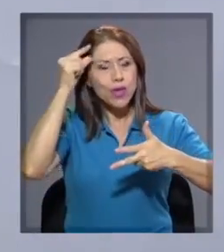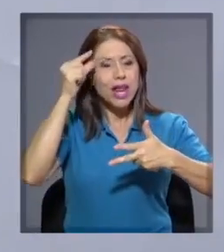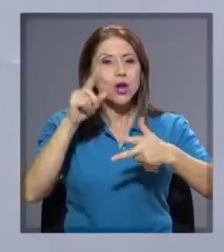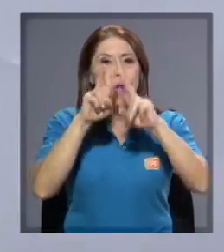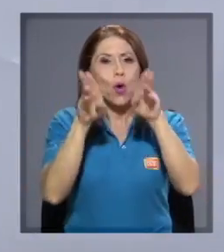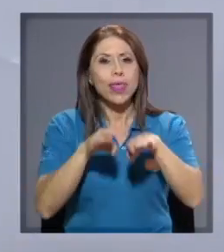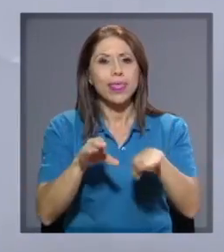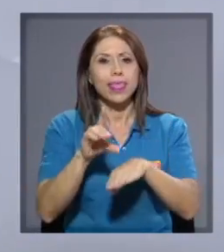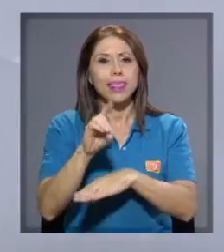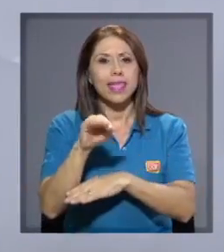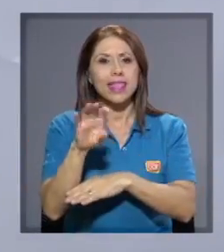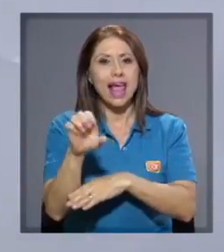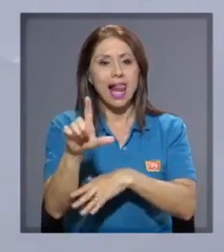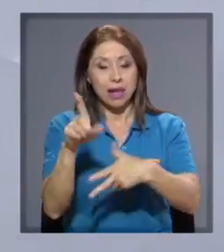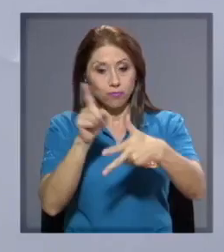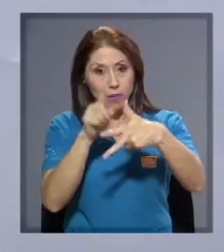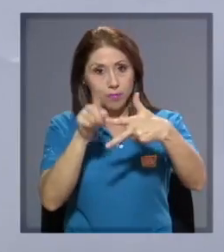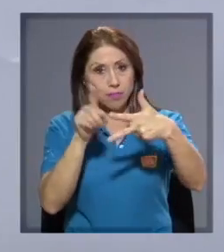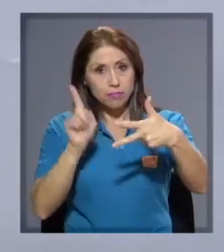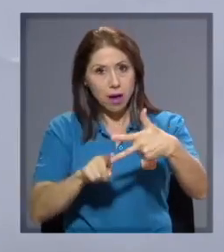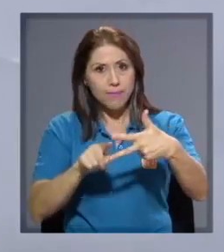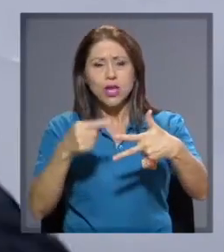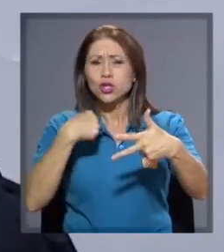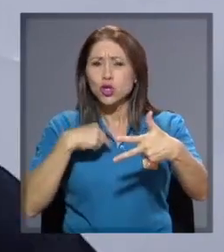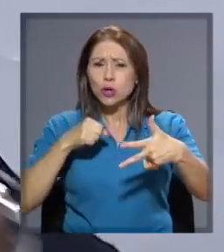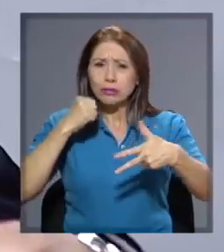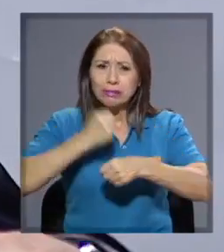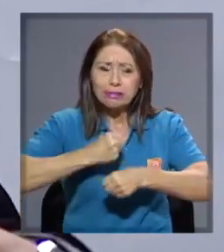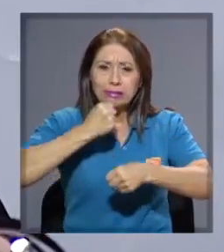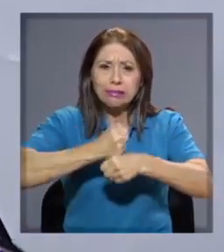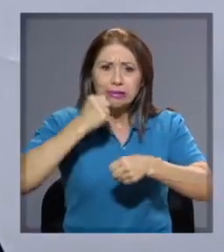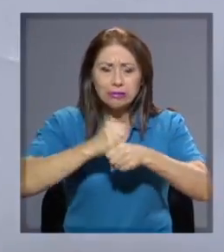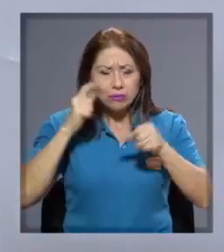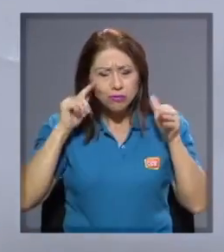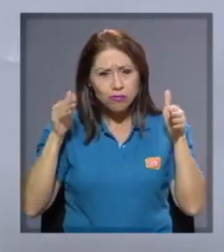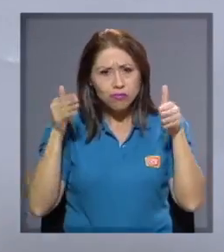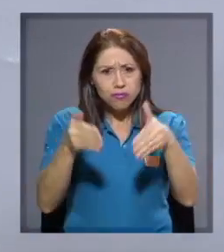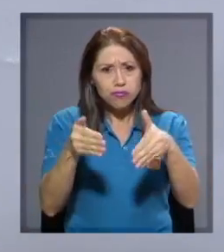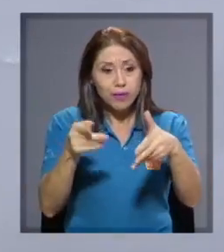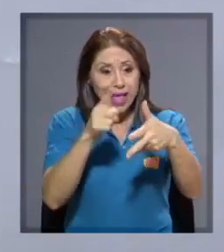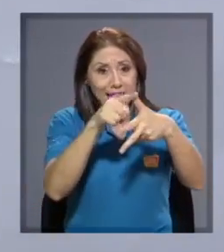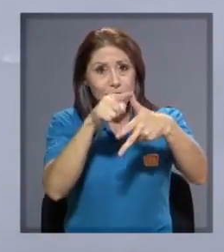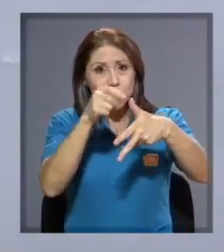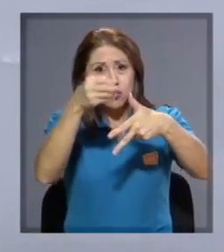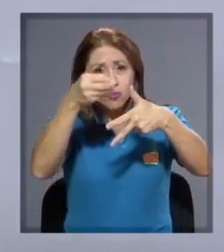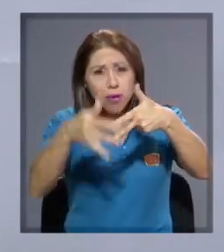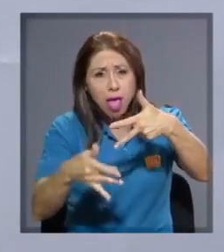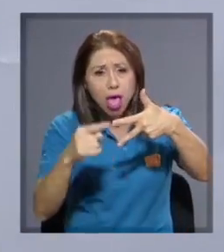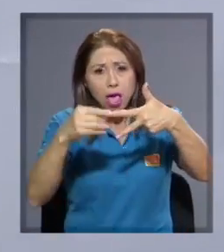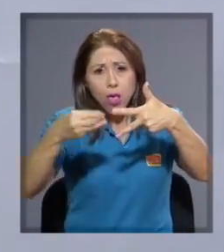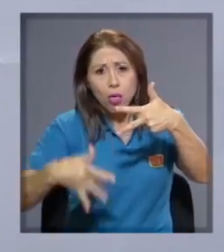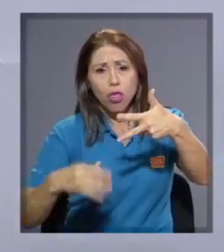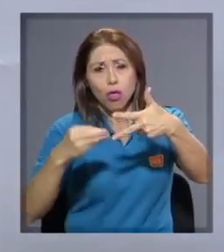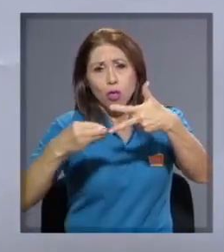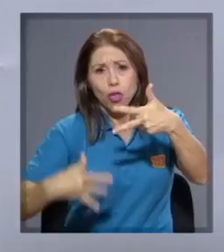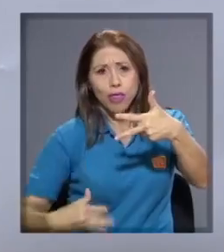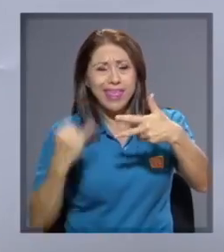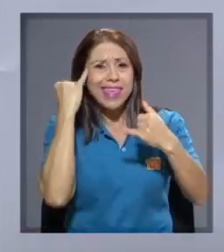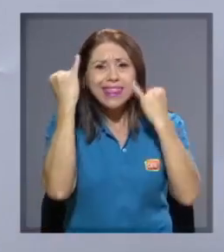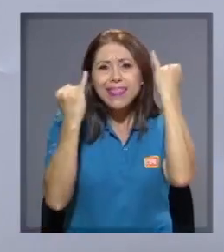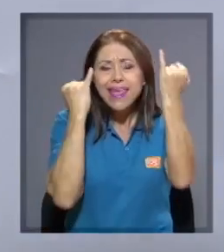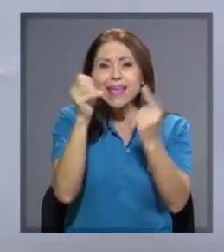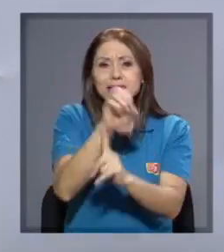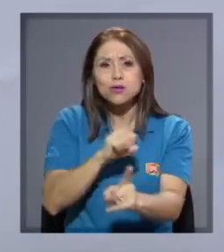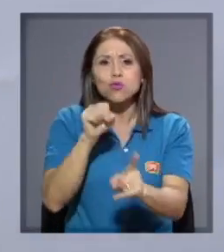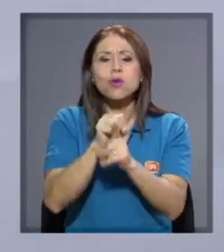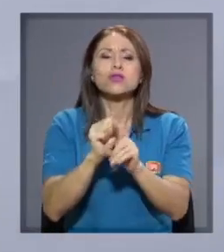bajo esas tres elementos estoy concentrando todos mis esfuerzos porque derivados de ellos aparecen una serie de situaciones una serie de iniciativas que